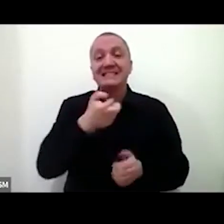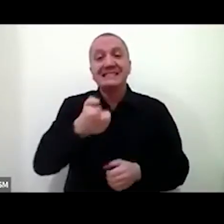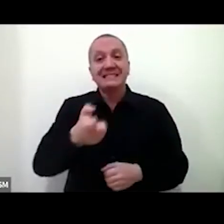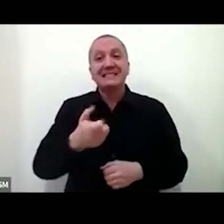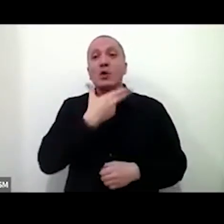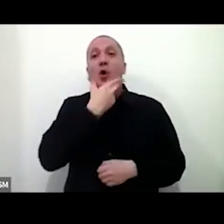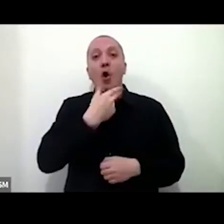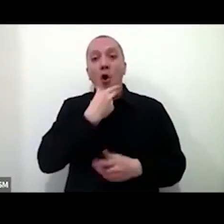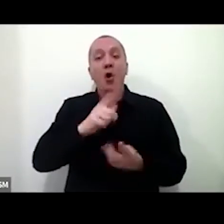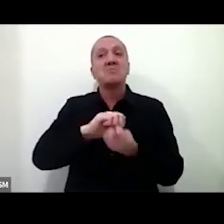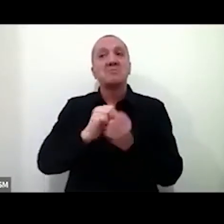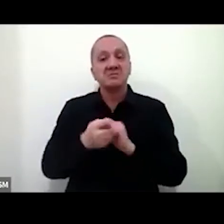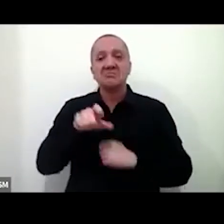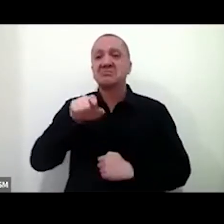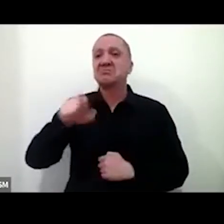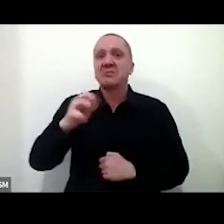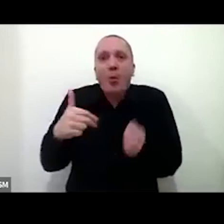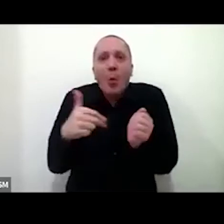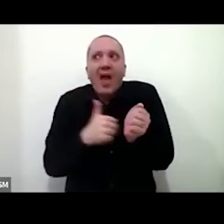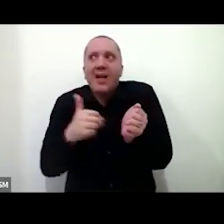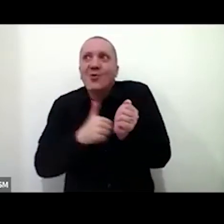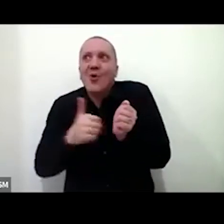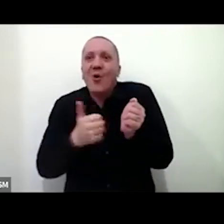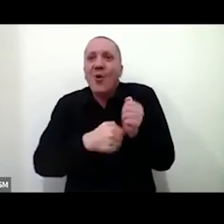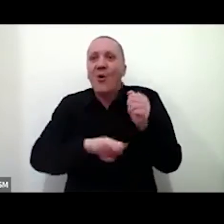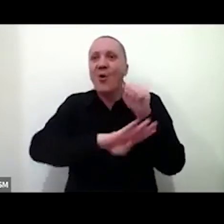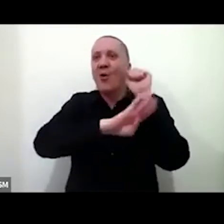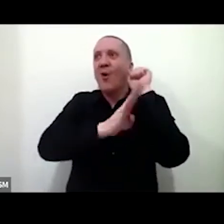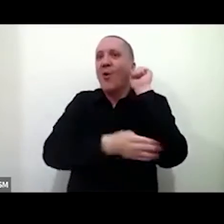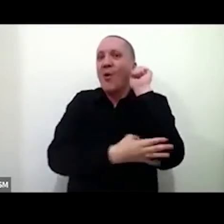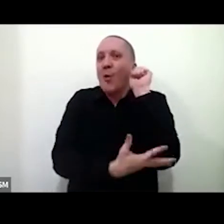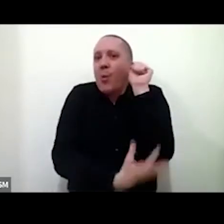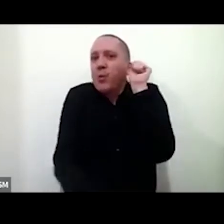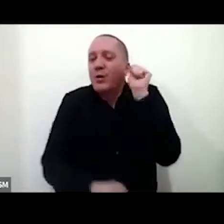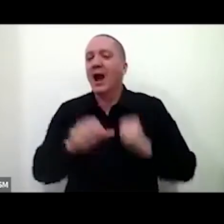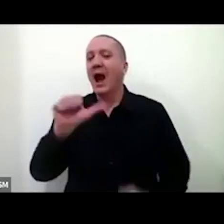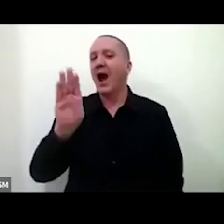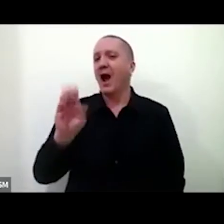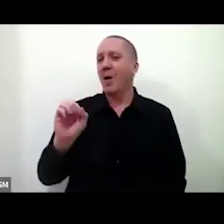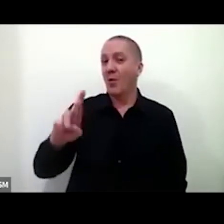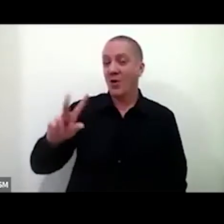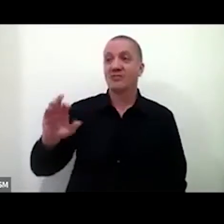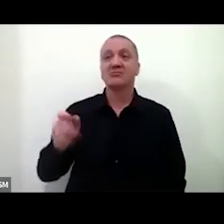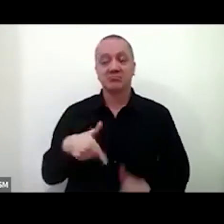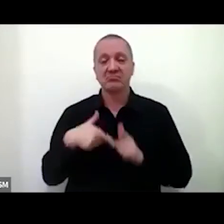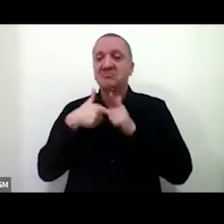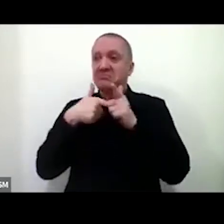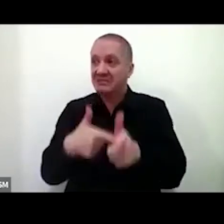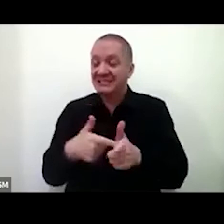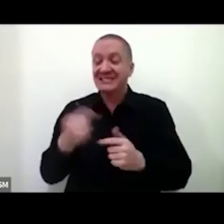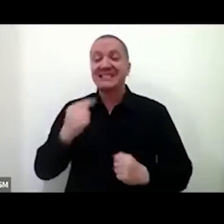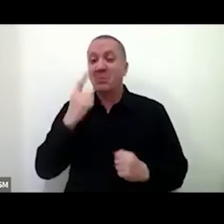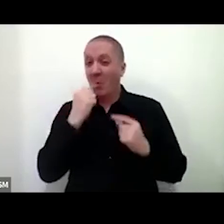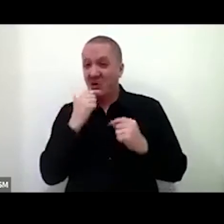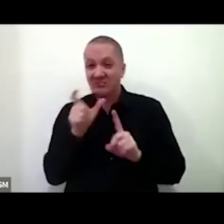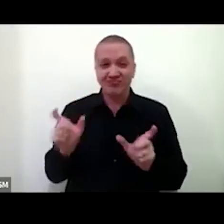abortos clandestinos. En esta pandemia seguimos abortando. La violencia institucional, policial, también es una realidad